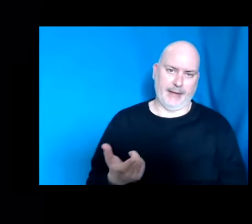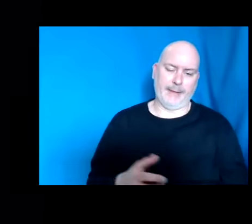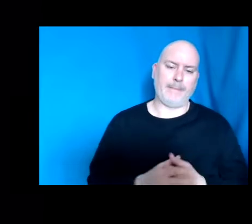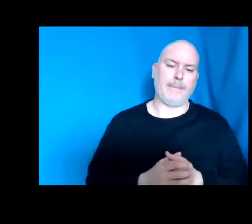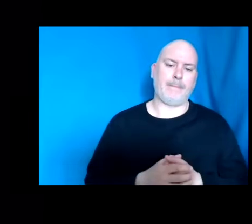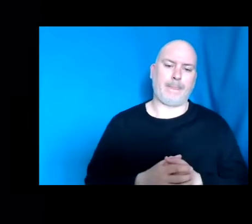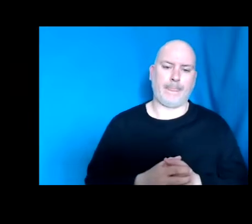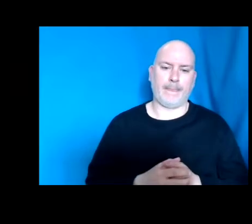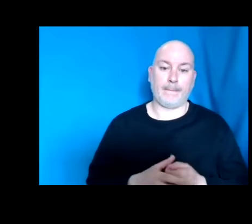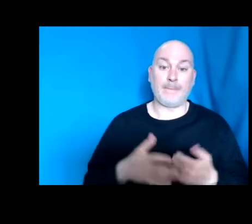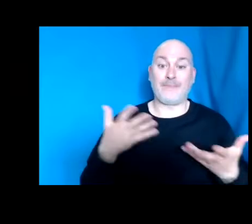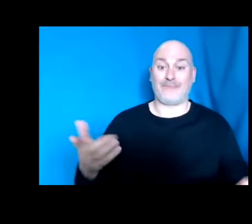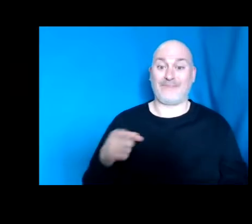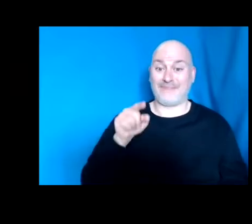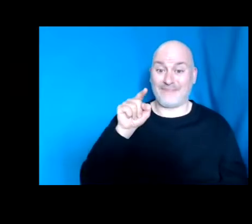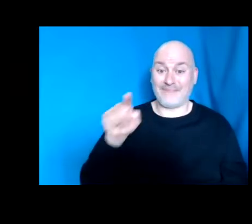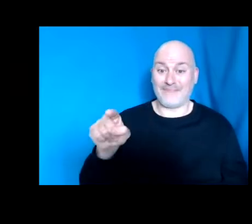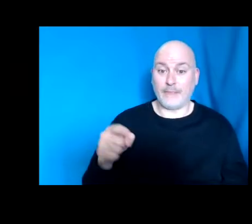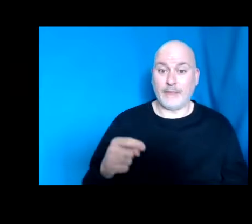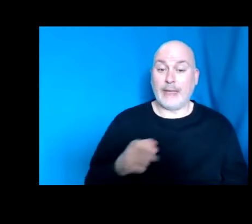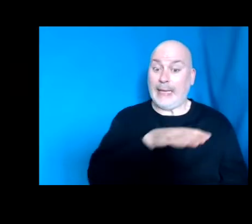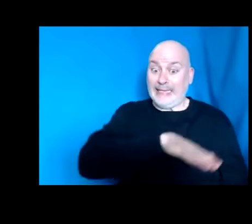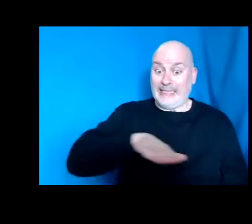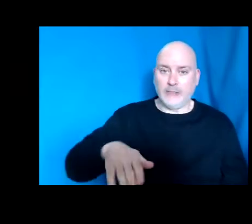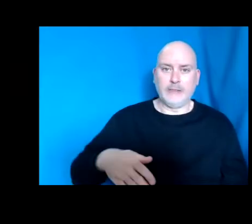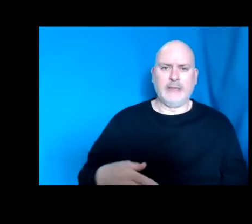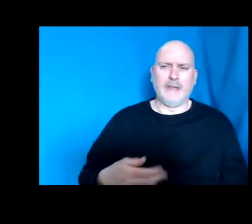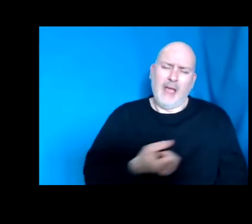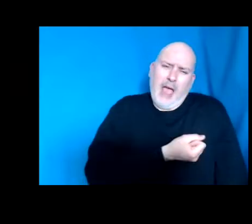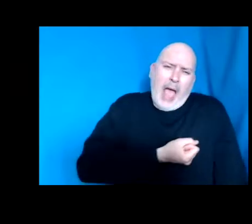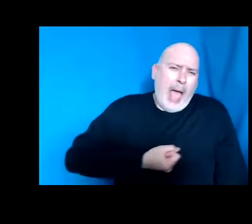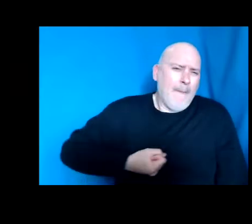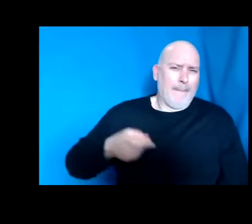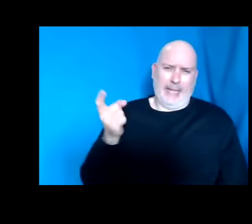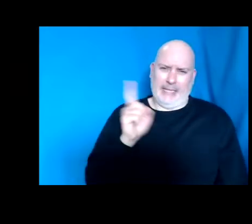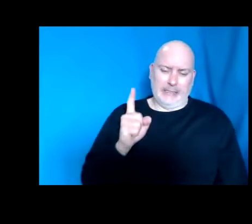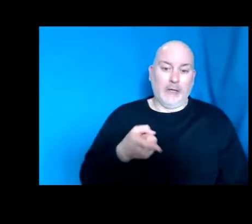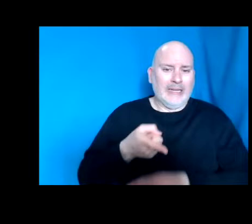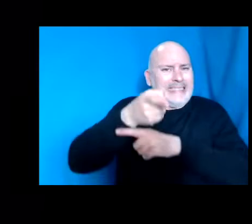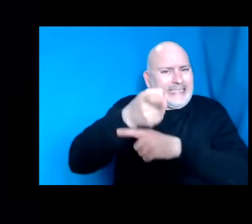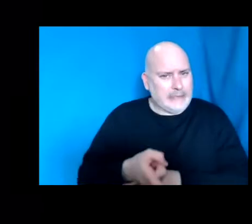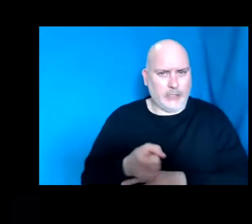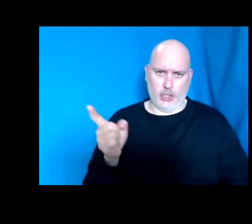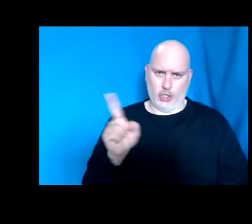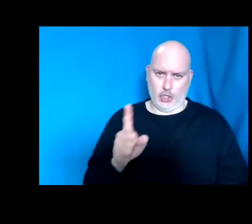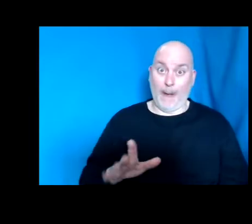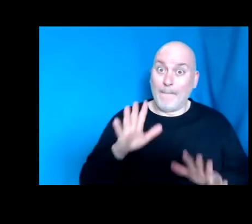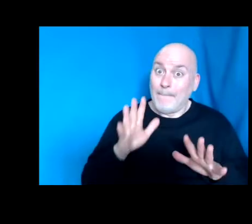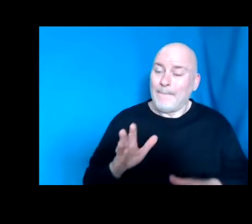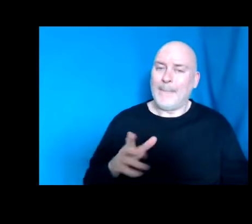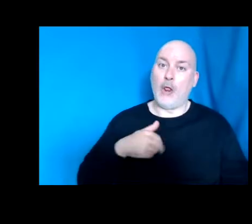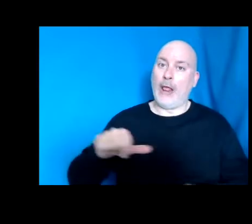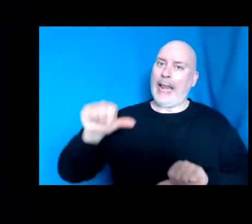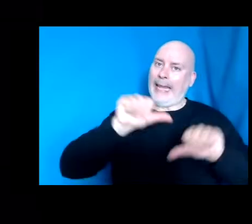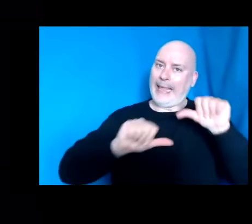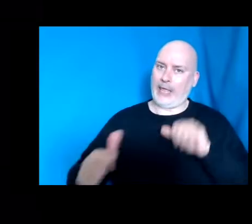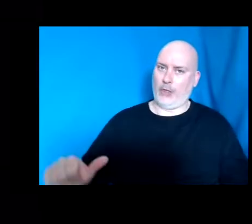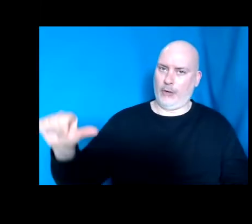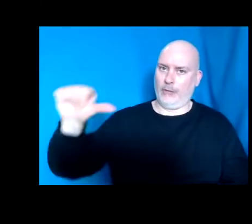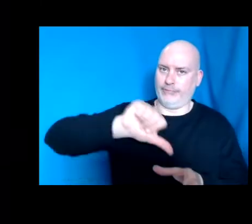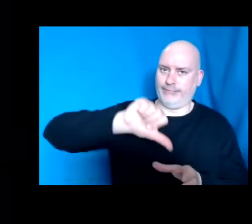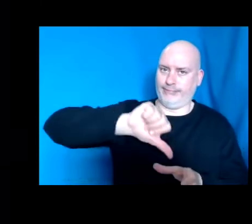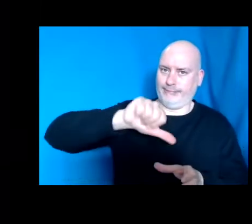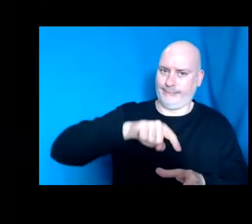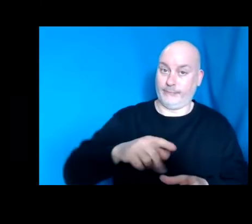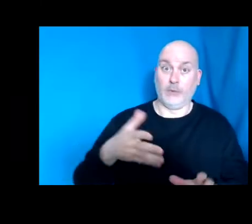niño no va a tener ganas de comer, no lo vamos a forzar a ello, pero sí tenemos que insistir en ofrecer líquidos. La fiebre no deja de